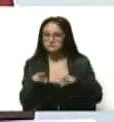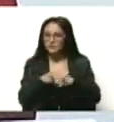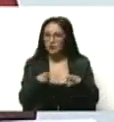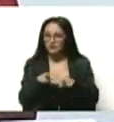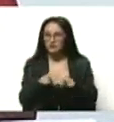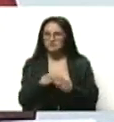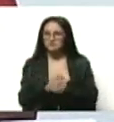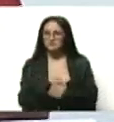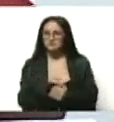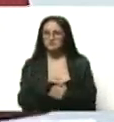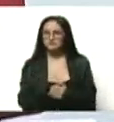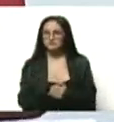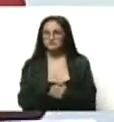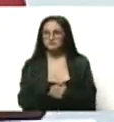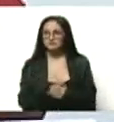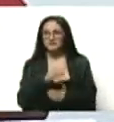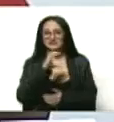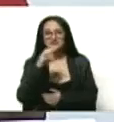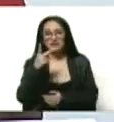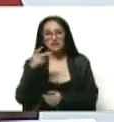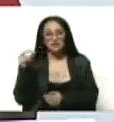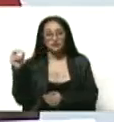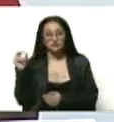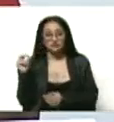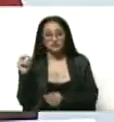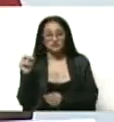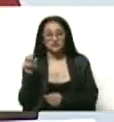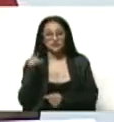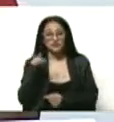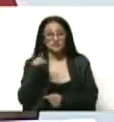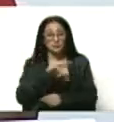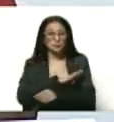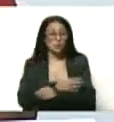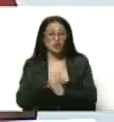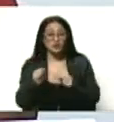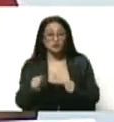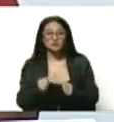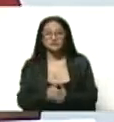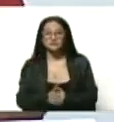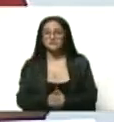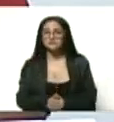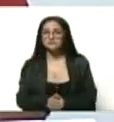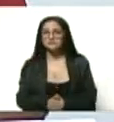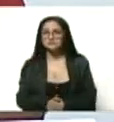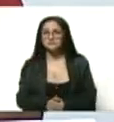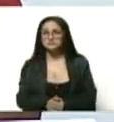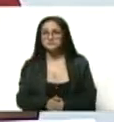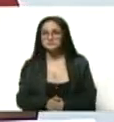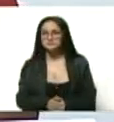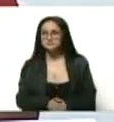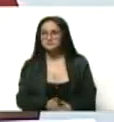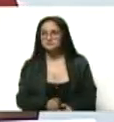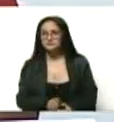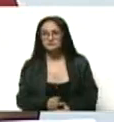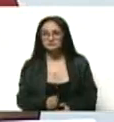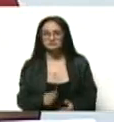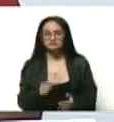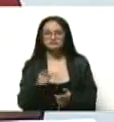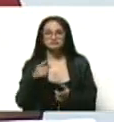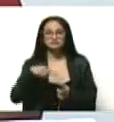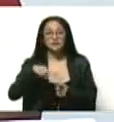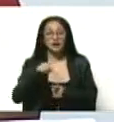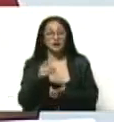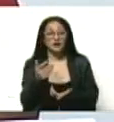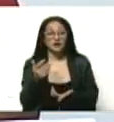coordinación en esa calle. El CC200 es un instrumento, en verdad, poderosísimo. Geográficamente lo tenemos